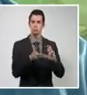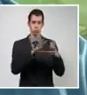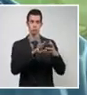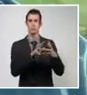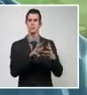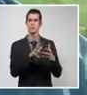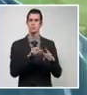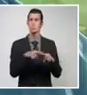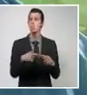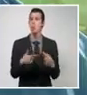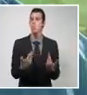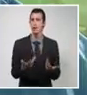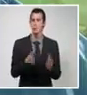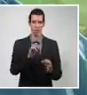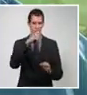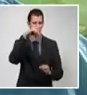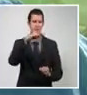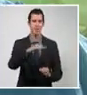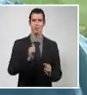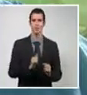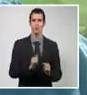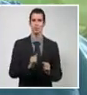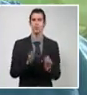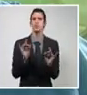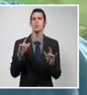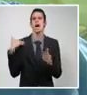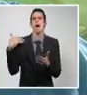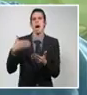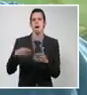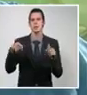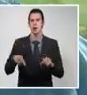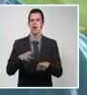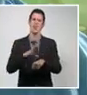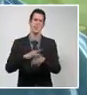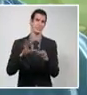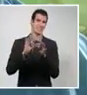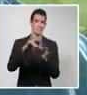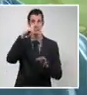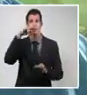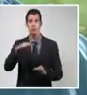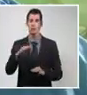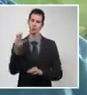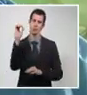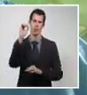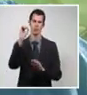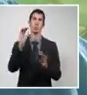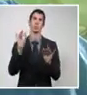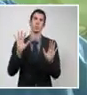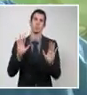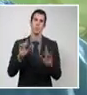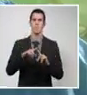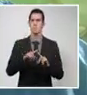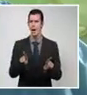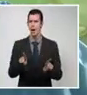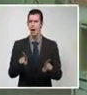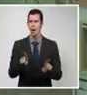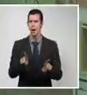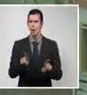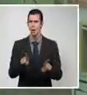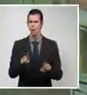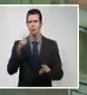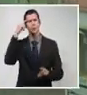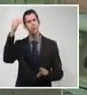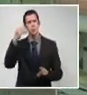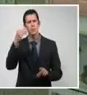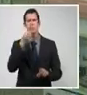hasta el momento no tenemos ninguno, no podemos descartar la posibilidad. De hecho, ya en pediatría se están viendo casos